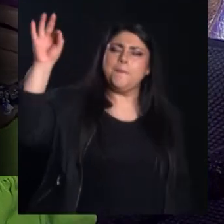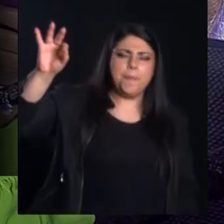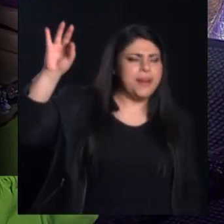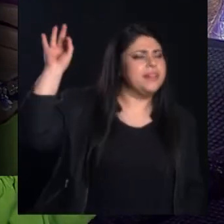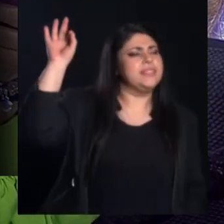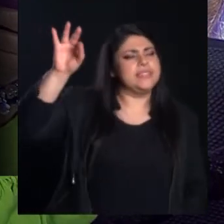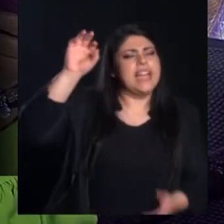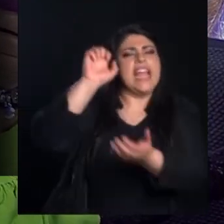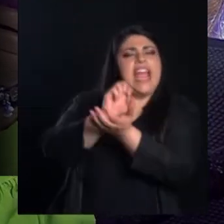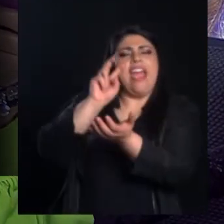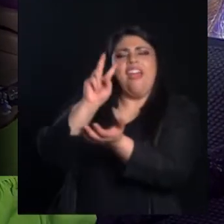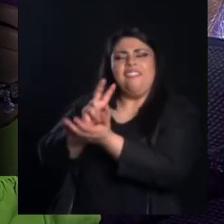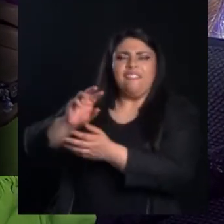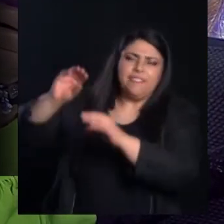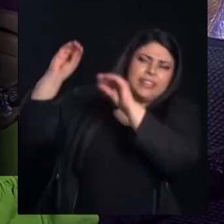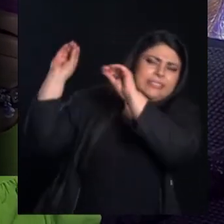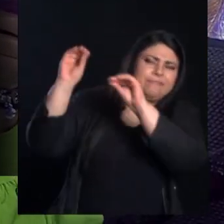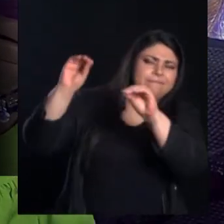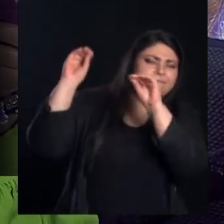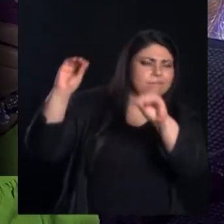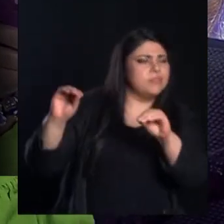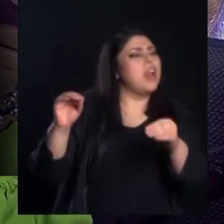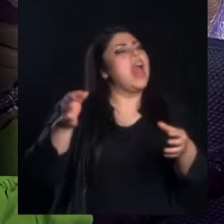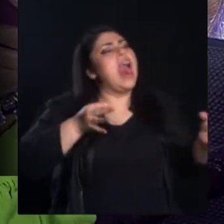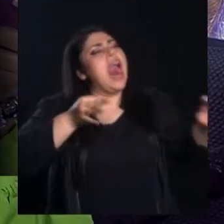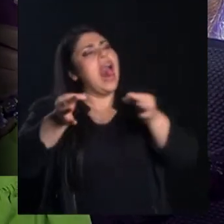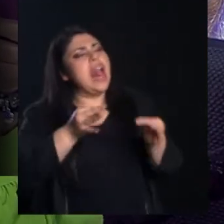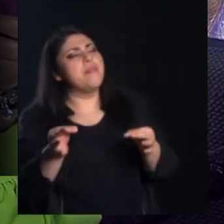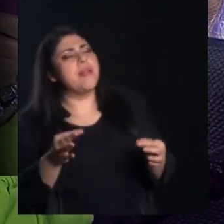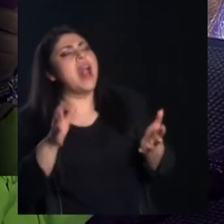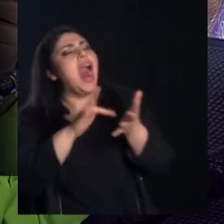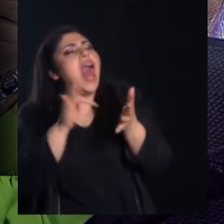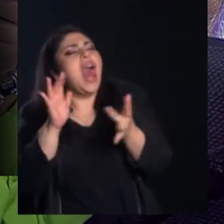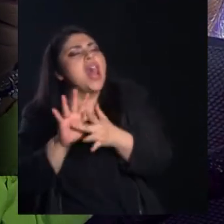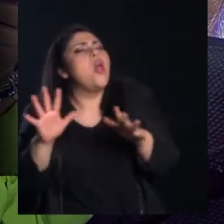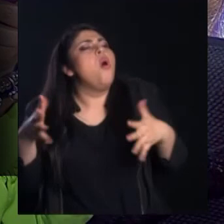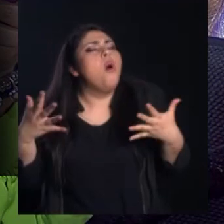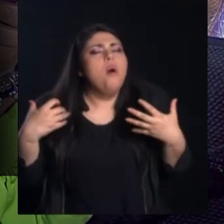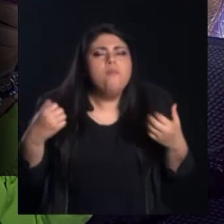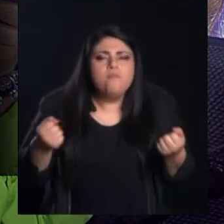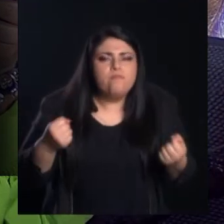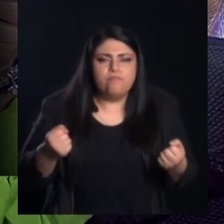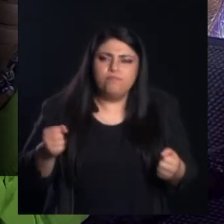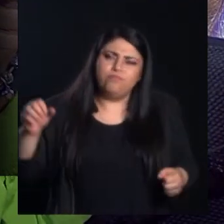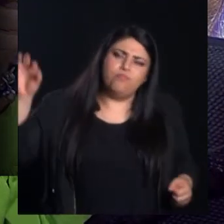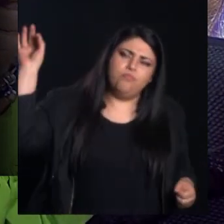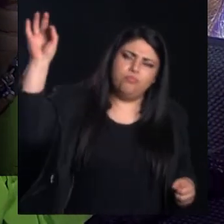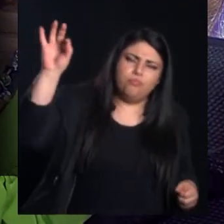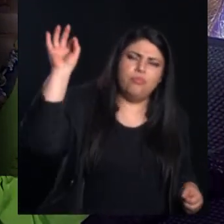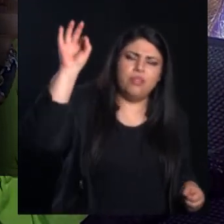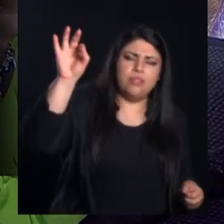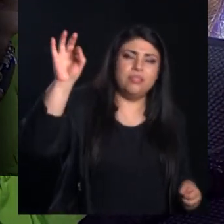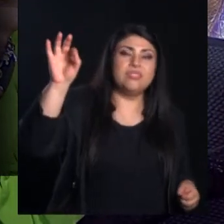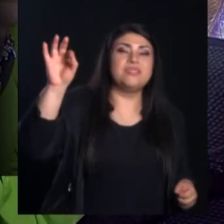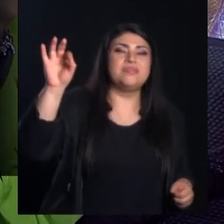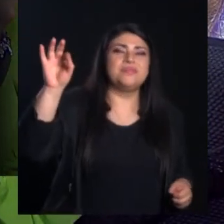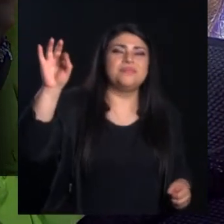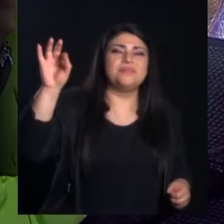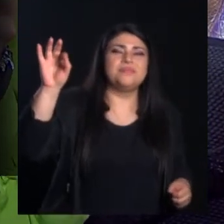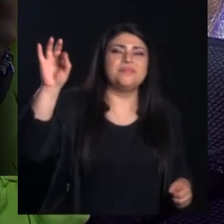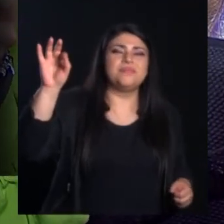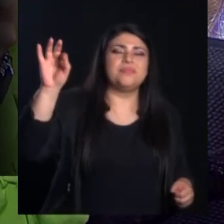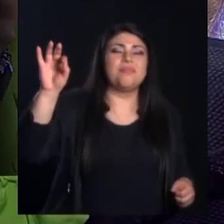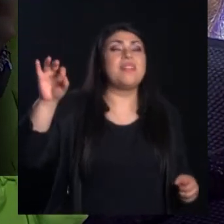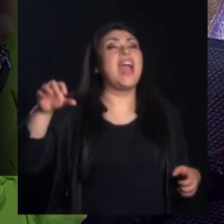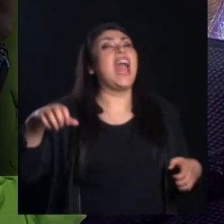evangelizar a las personas a hablar de qué ha hecho jesús en tu vida eso es el mayor testimonio que podemos hacer y en el 17 dice y